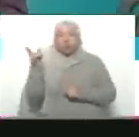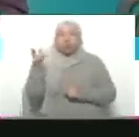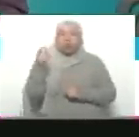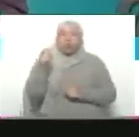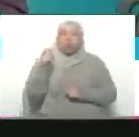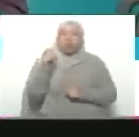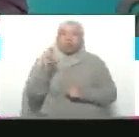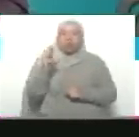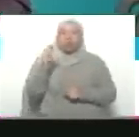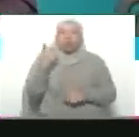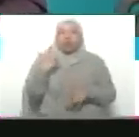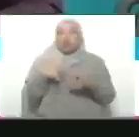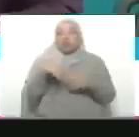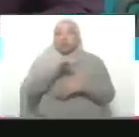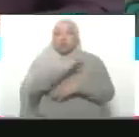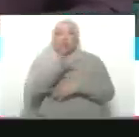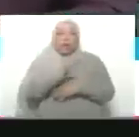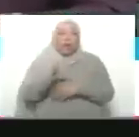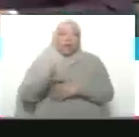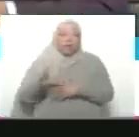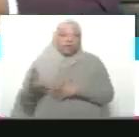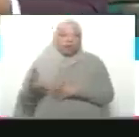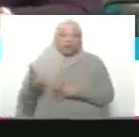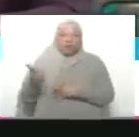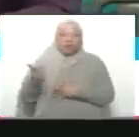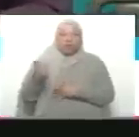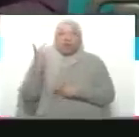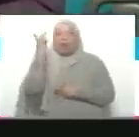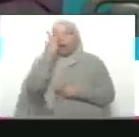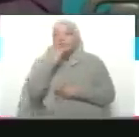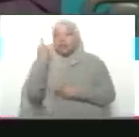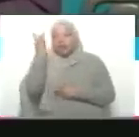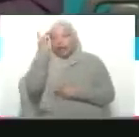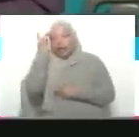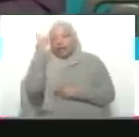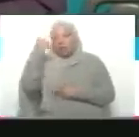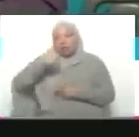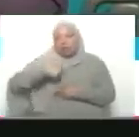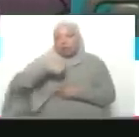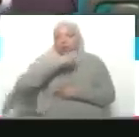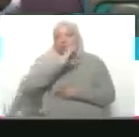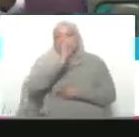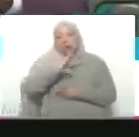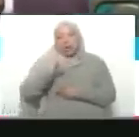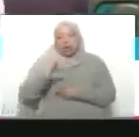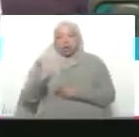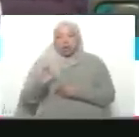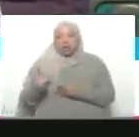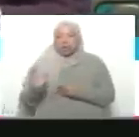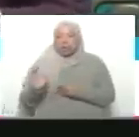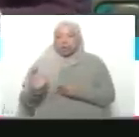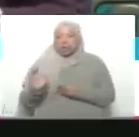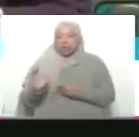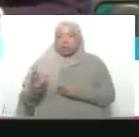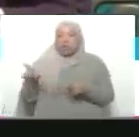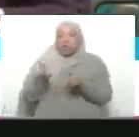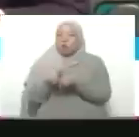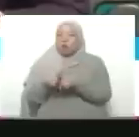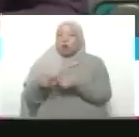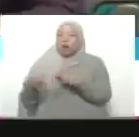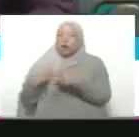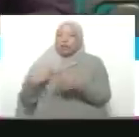mambo el guaguancó es afrocaribeña pero tuvo una gran marca y luego se vinculó al jazz